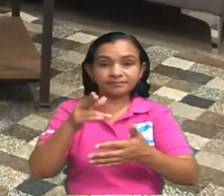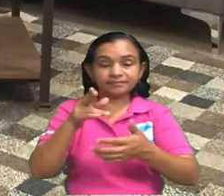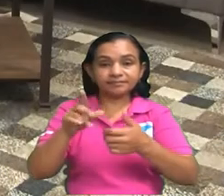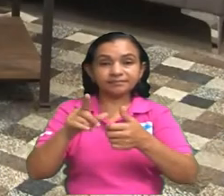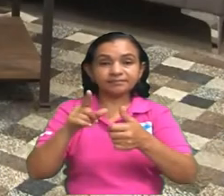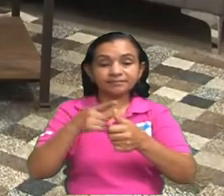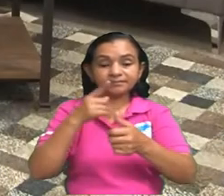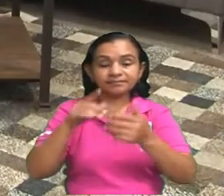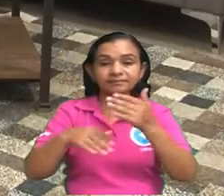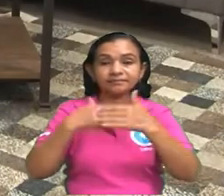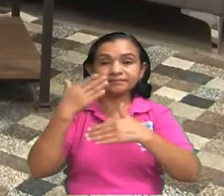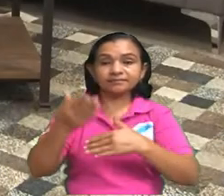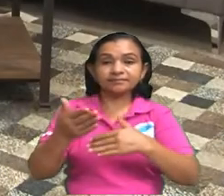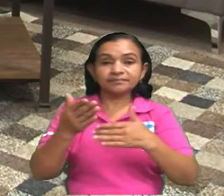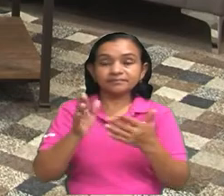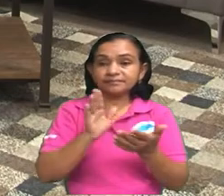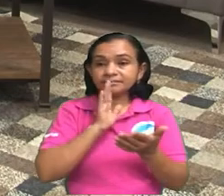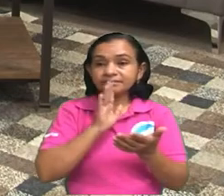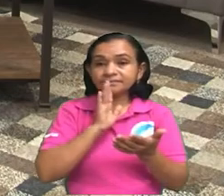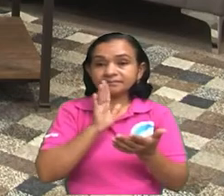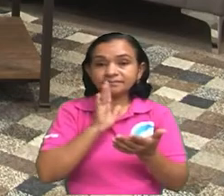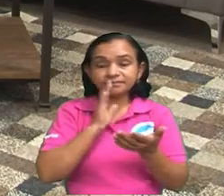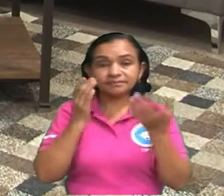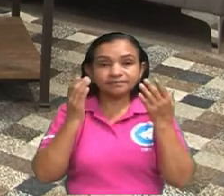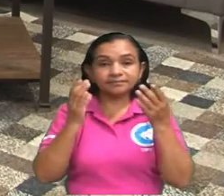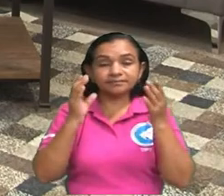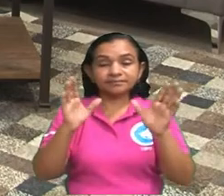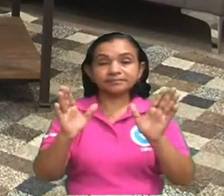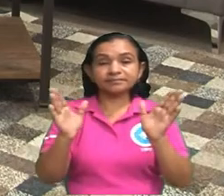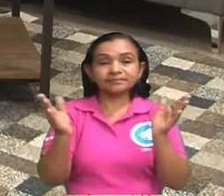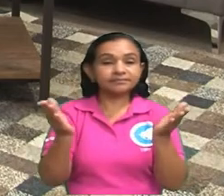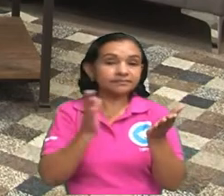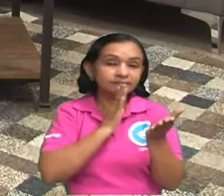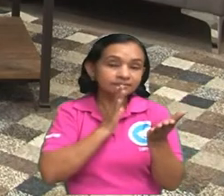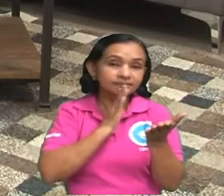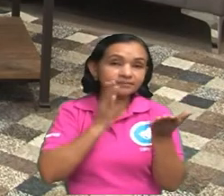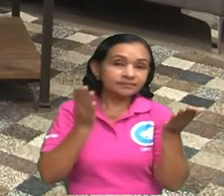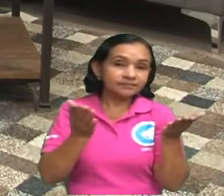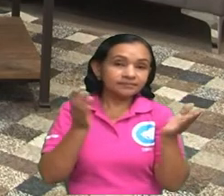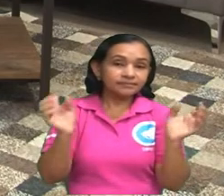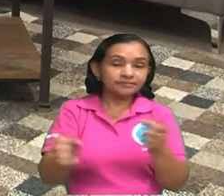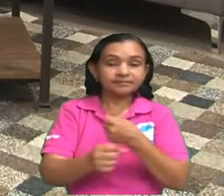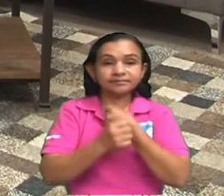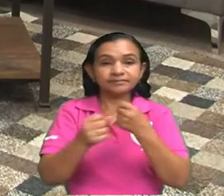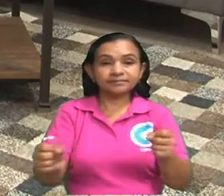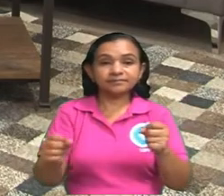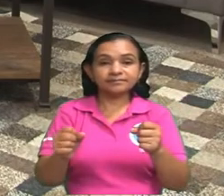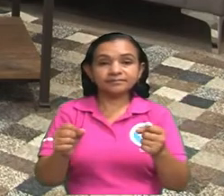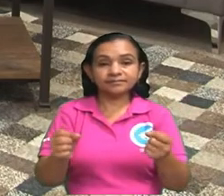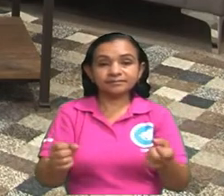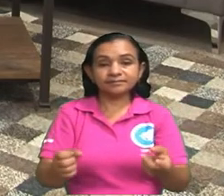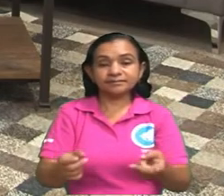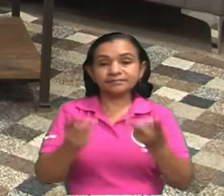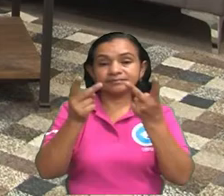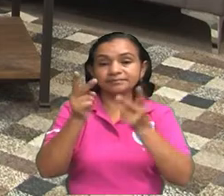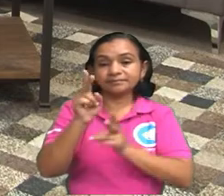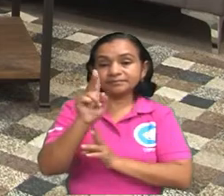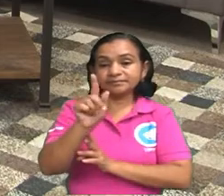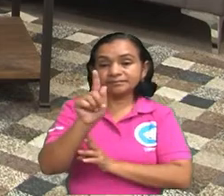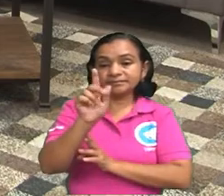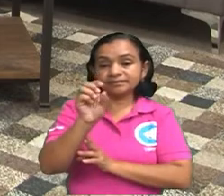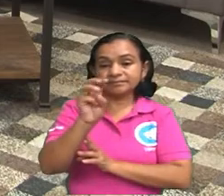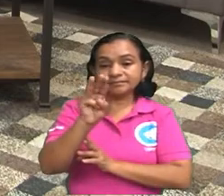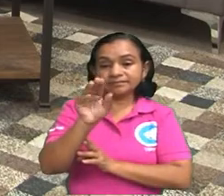pausa. Sí. Sé que están todavía en el aire algunos comentarios a partir, claro, imposible, la vida del comandante Tomás Borges y